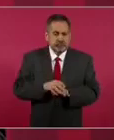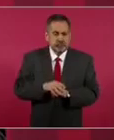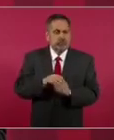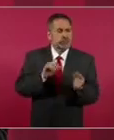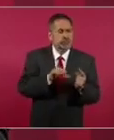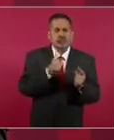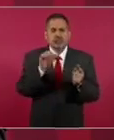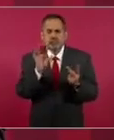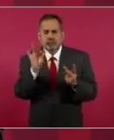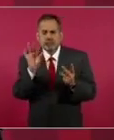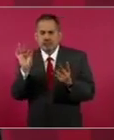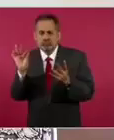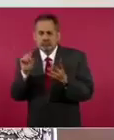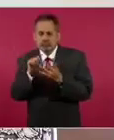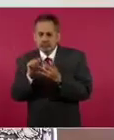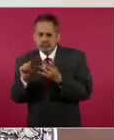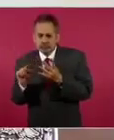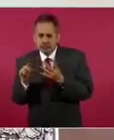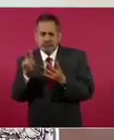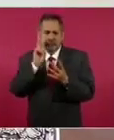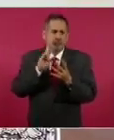opciones, alternativas.